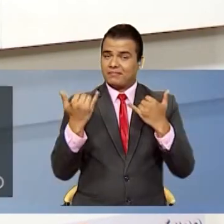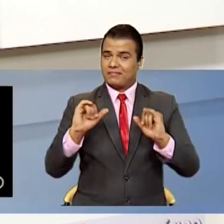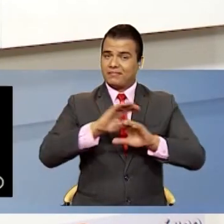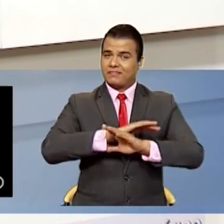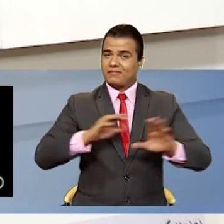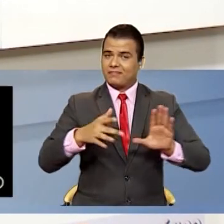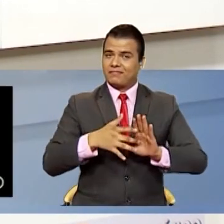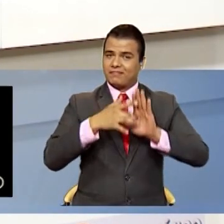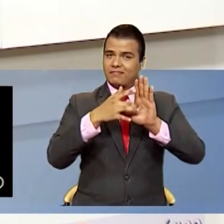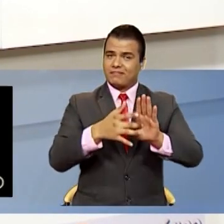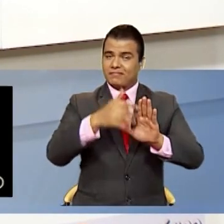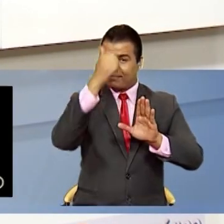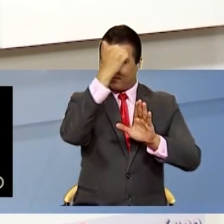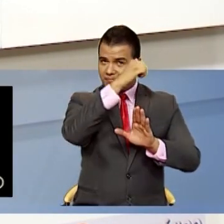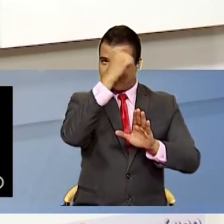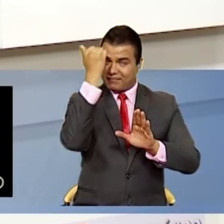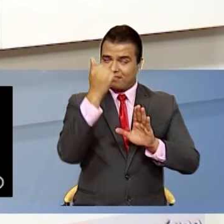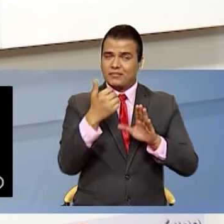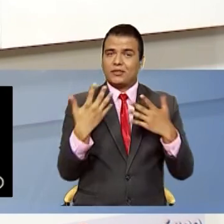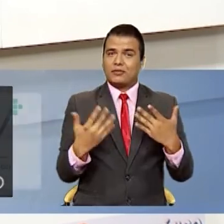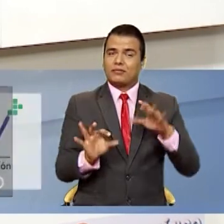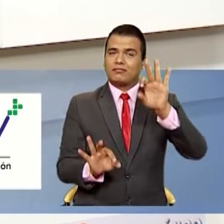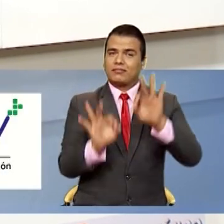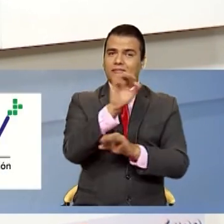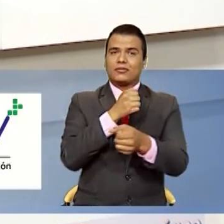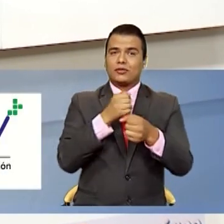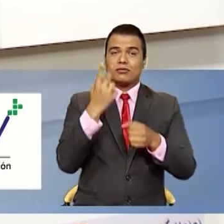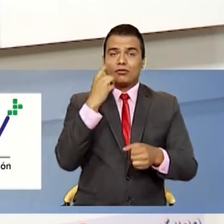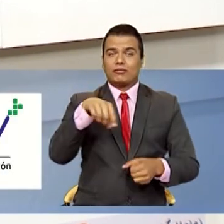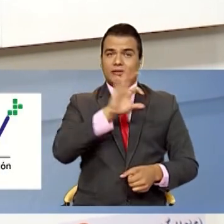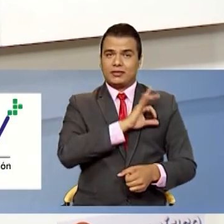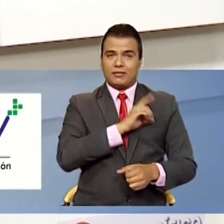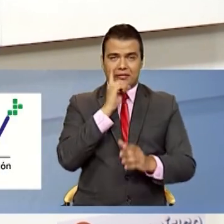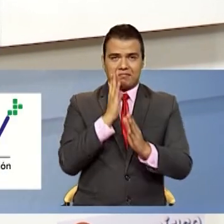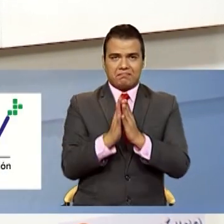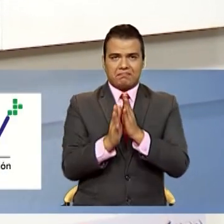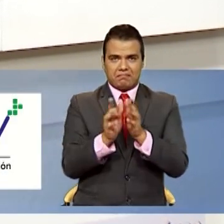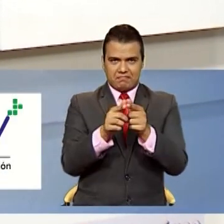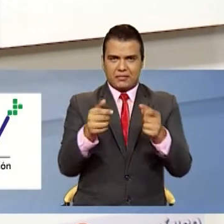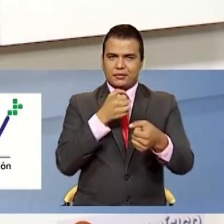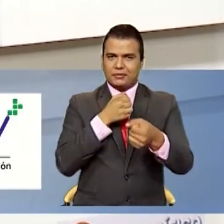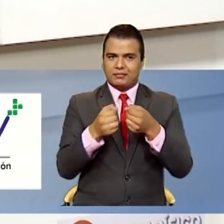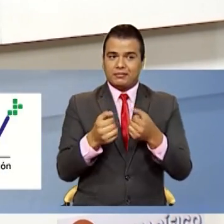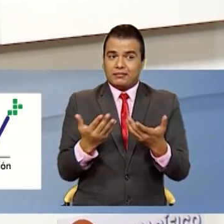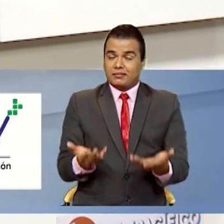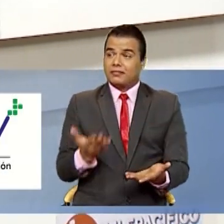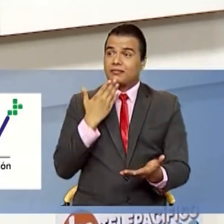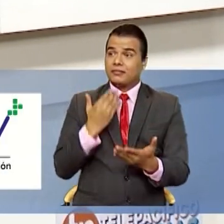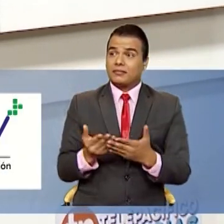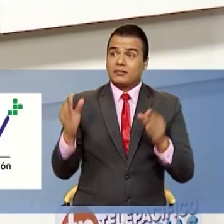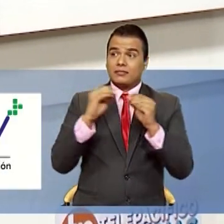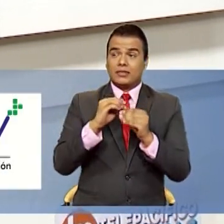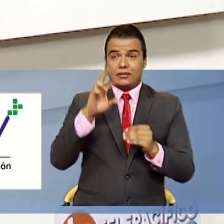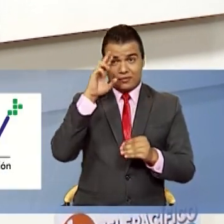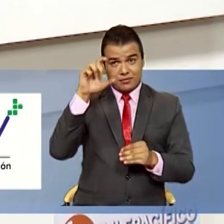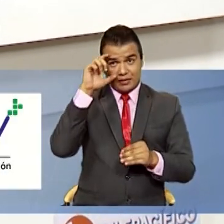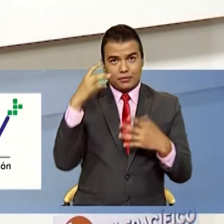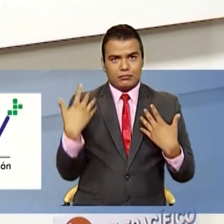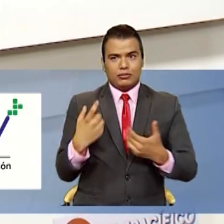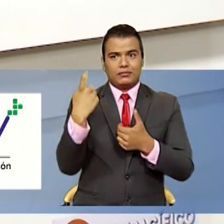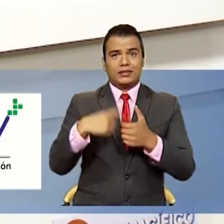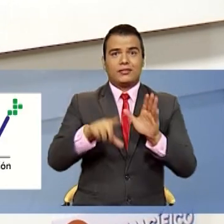Cerramos nuestra emisión de Telepacífico Noticias. Nos vemos el próximo fin de semana más cerca de la región. Así es, Rubén, finalista